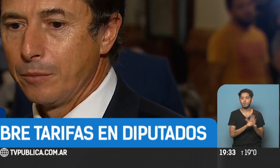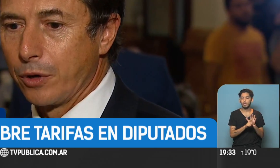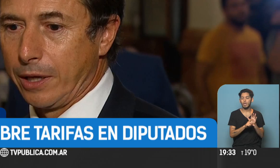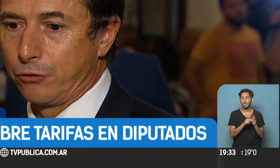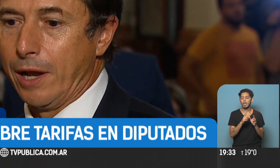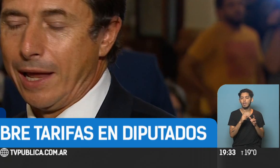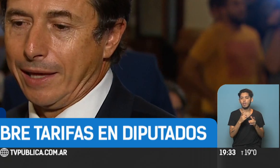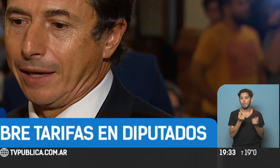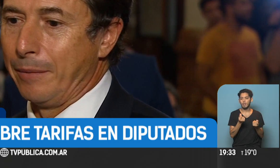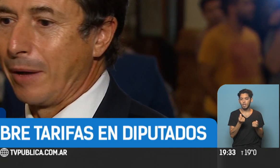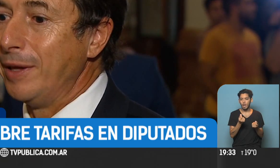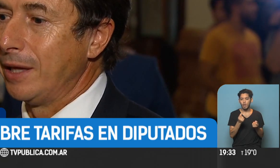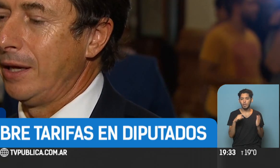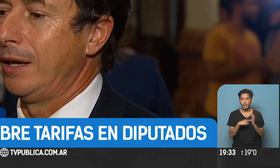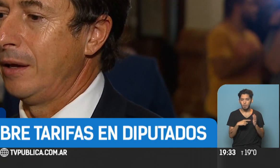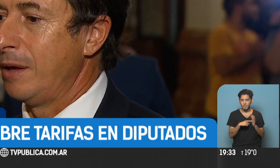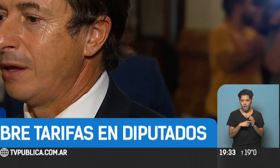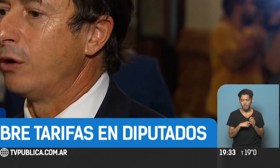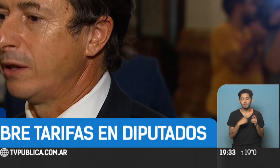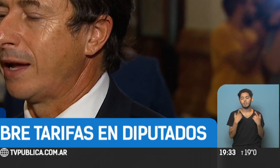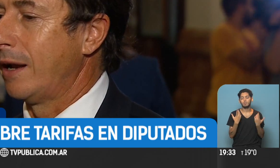capitales, porque es una ley que permite